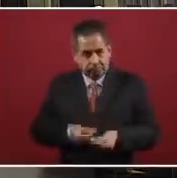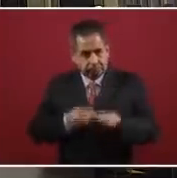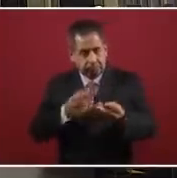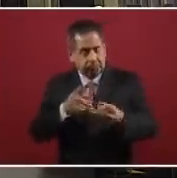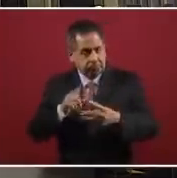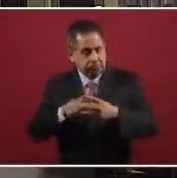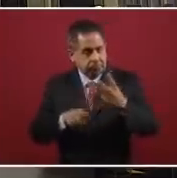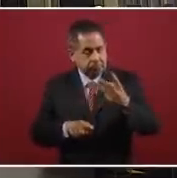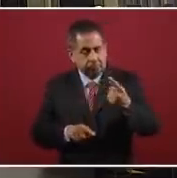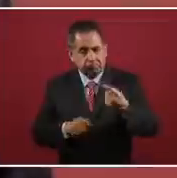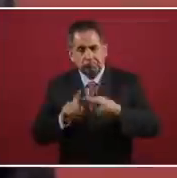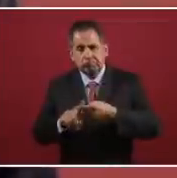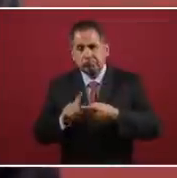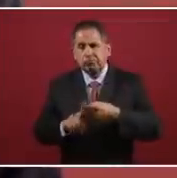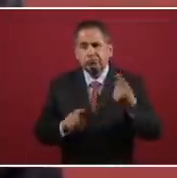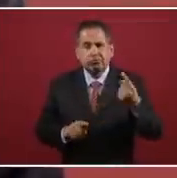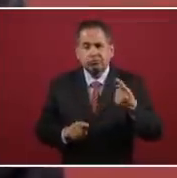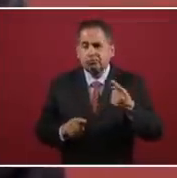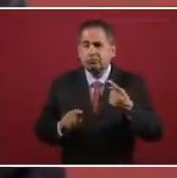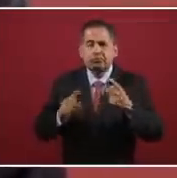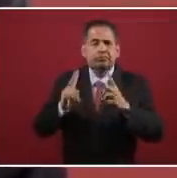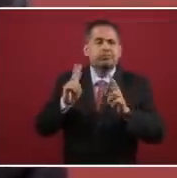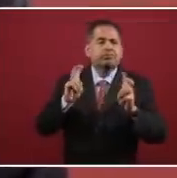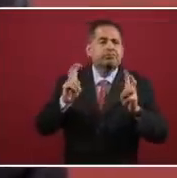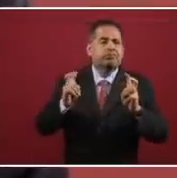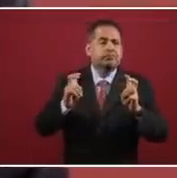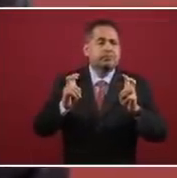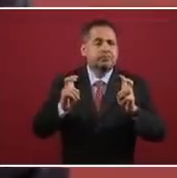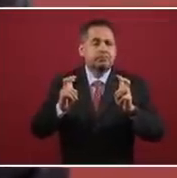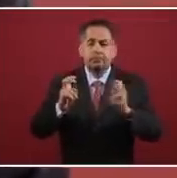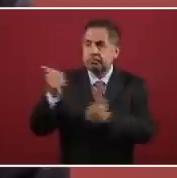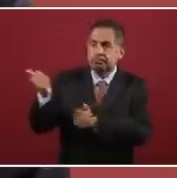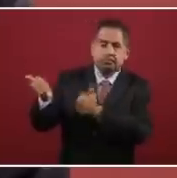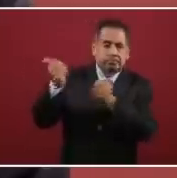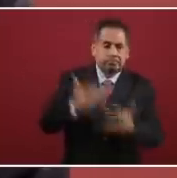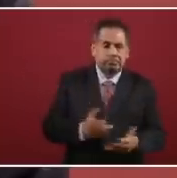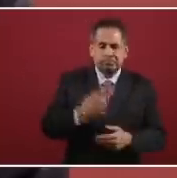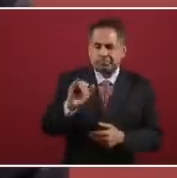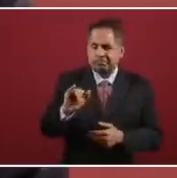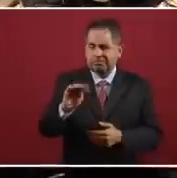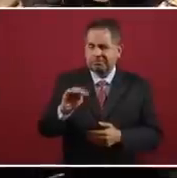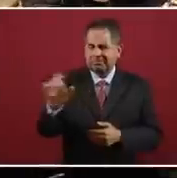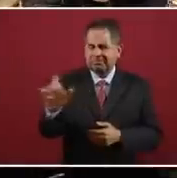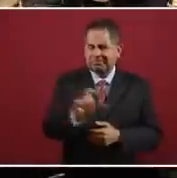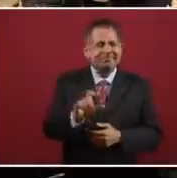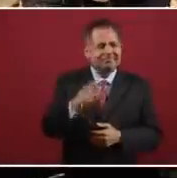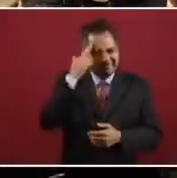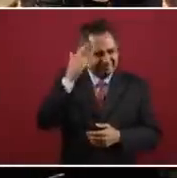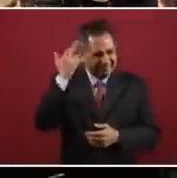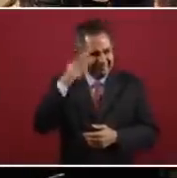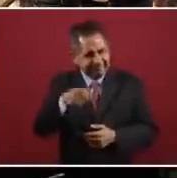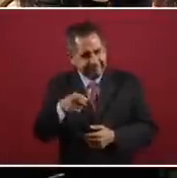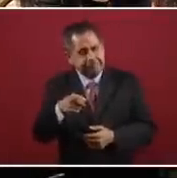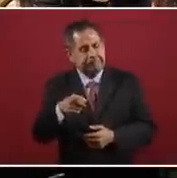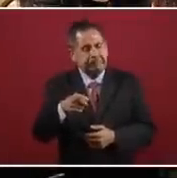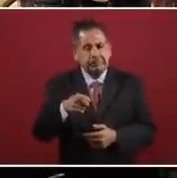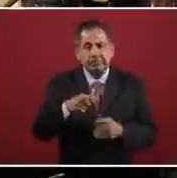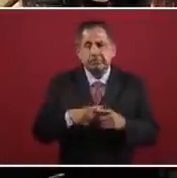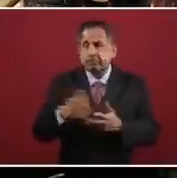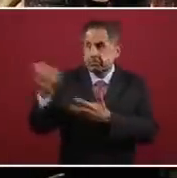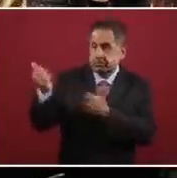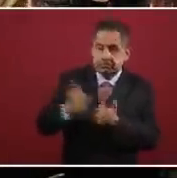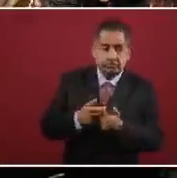Uno es el tema de las importaciones temporales de este programa IMEX, que se ha prestado a que incluso se